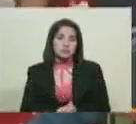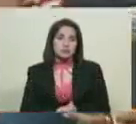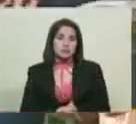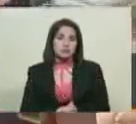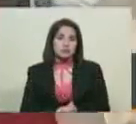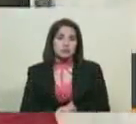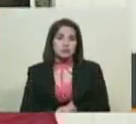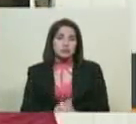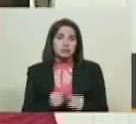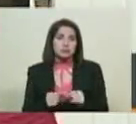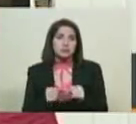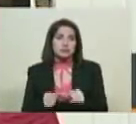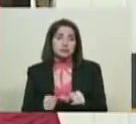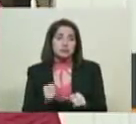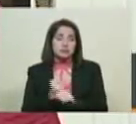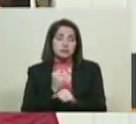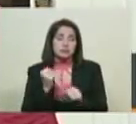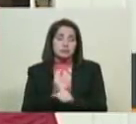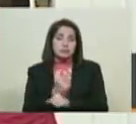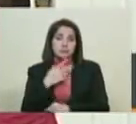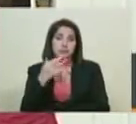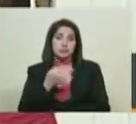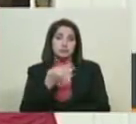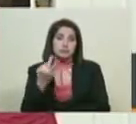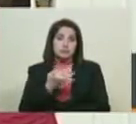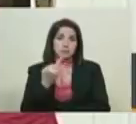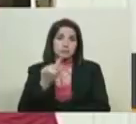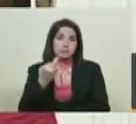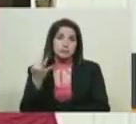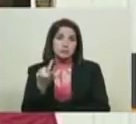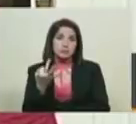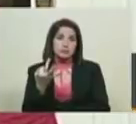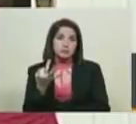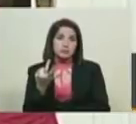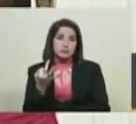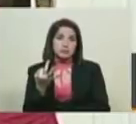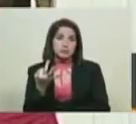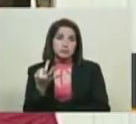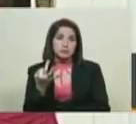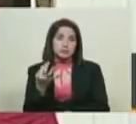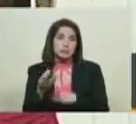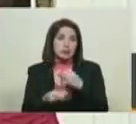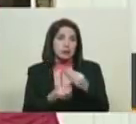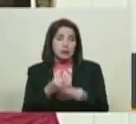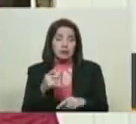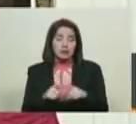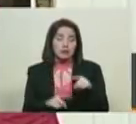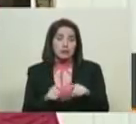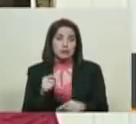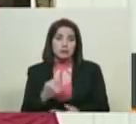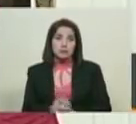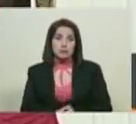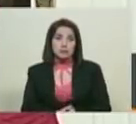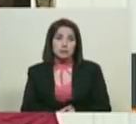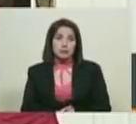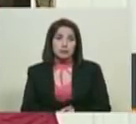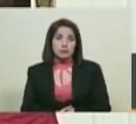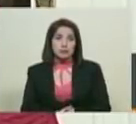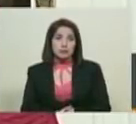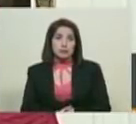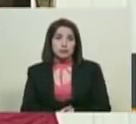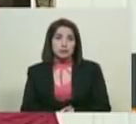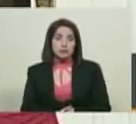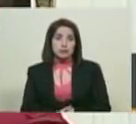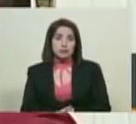Sigamos trabajando por la verdad. La Asociación de Colombianos puede hacer muchas cosas a través de las redes